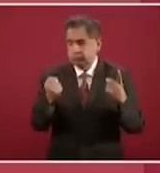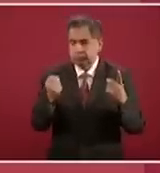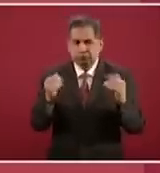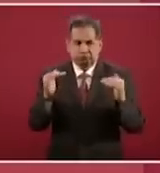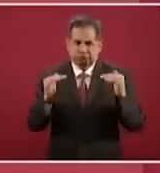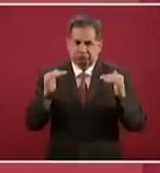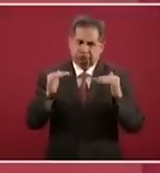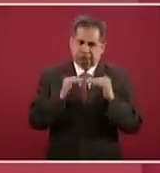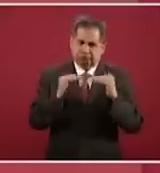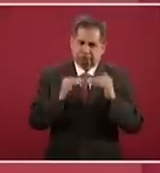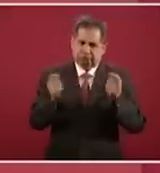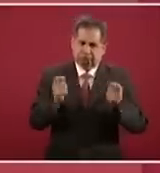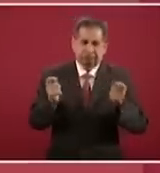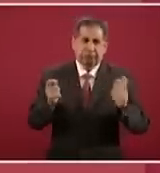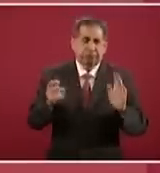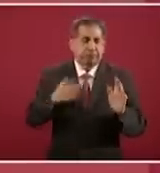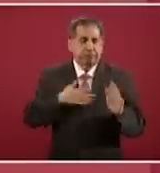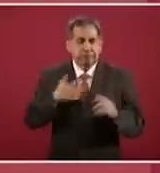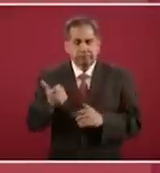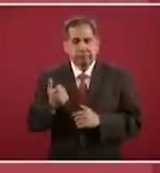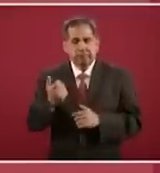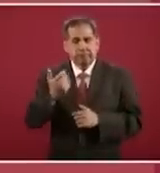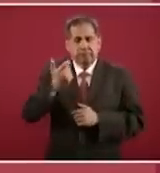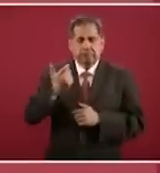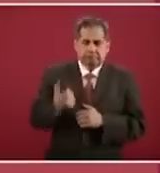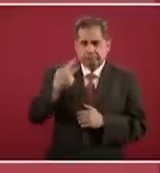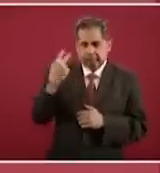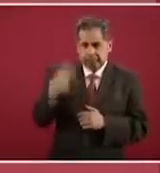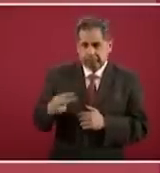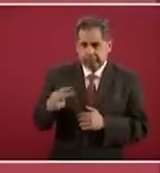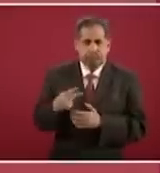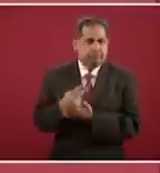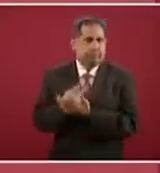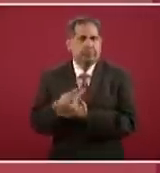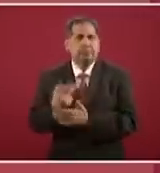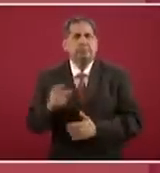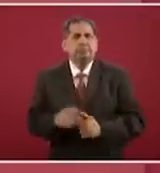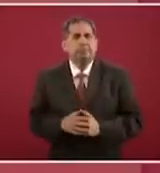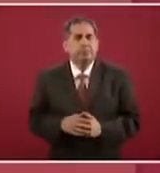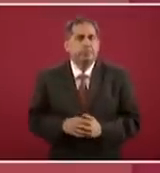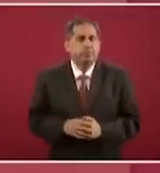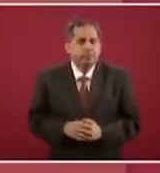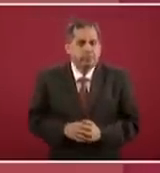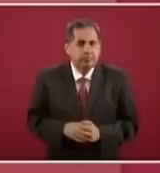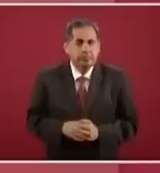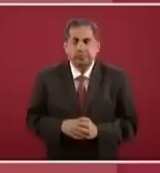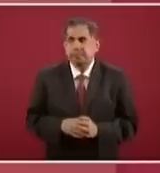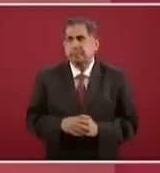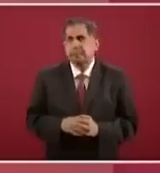fortalecido, nuestro peso. No ha habido